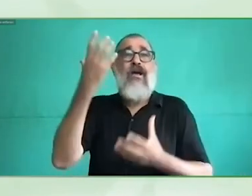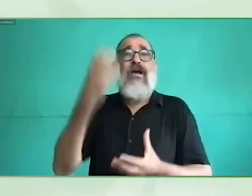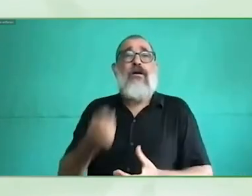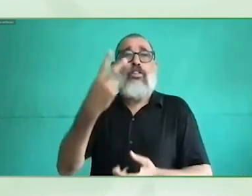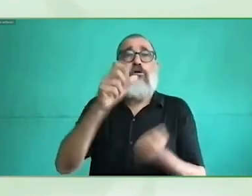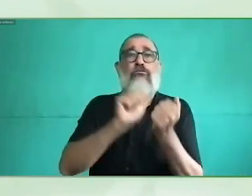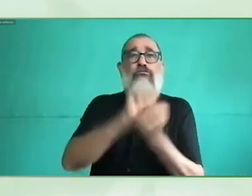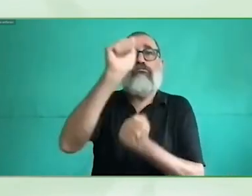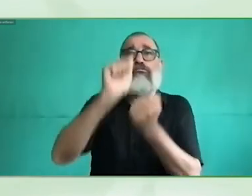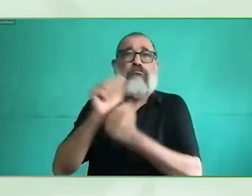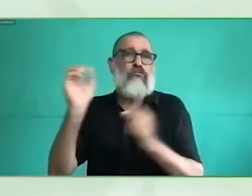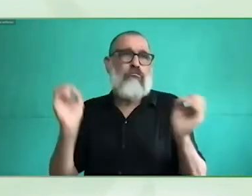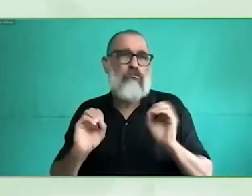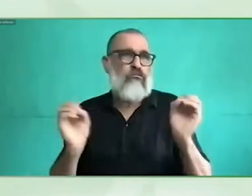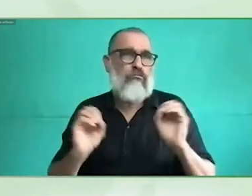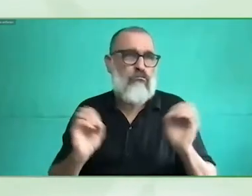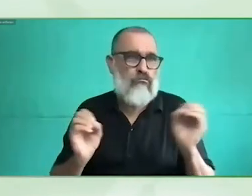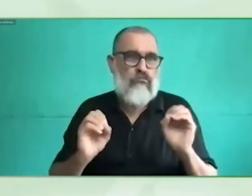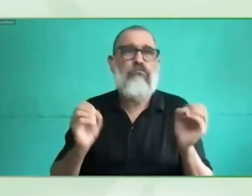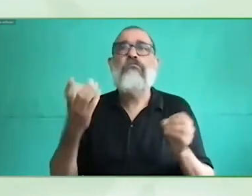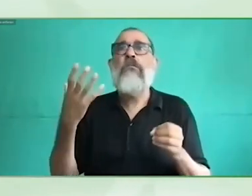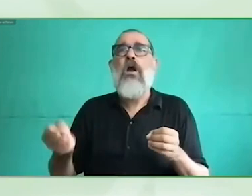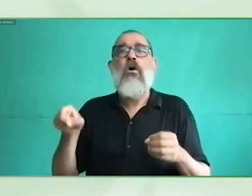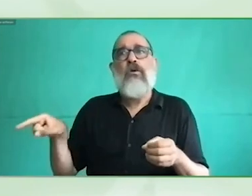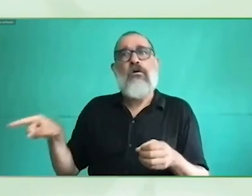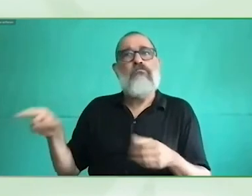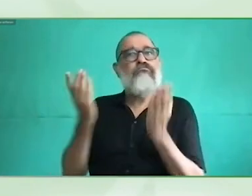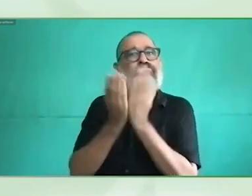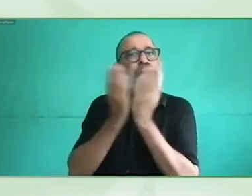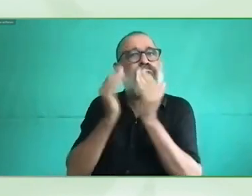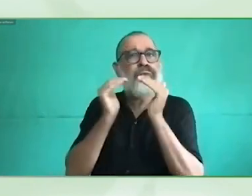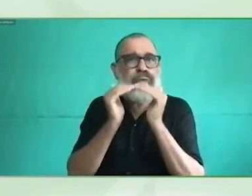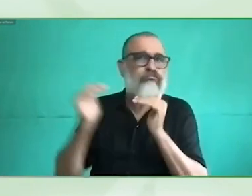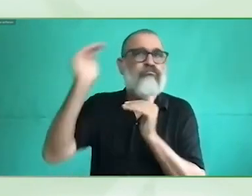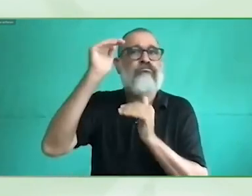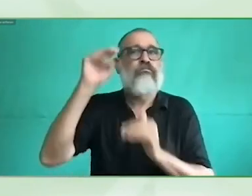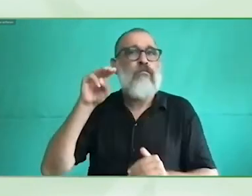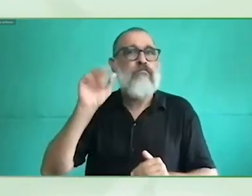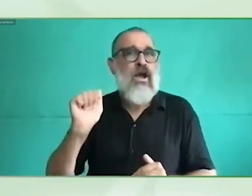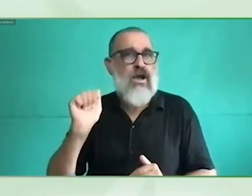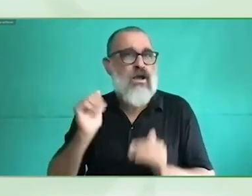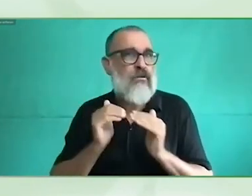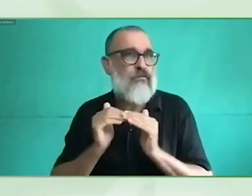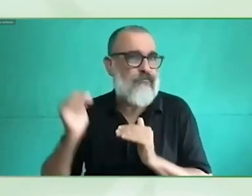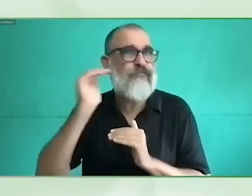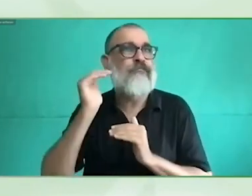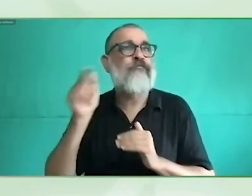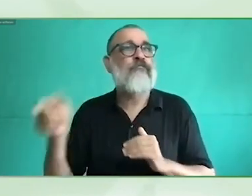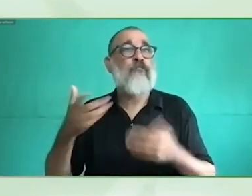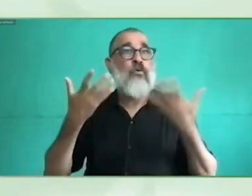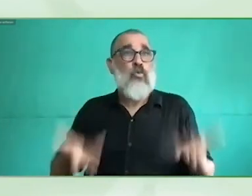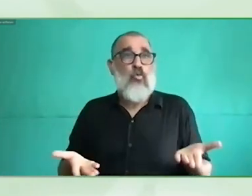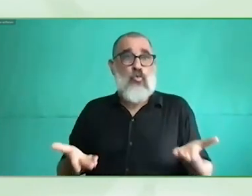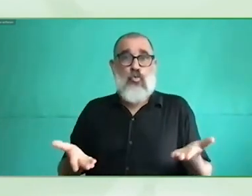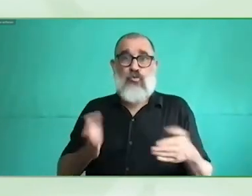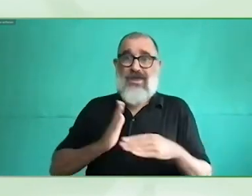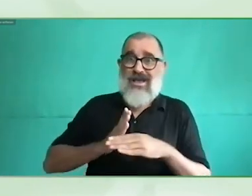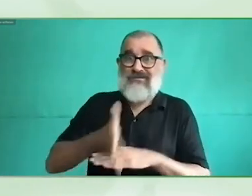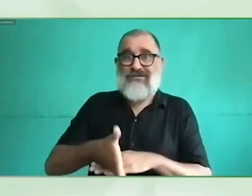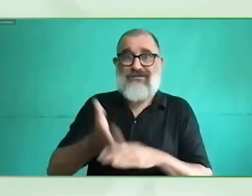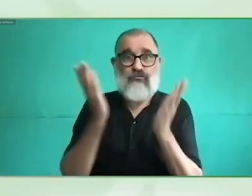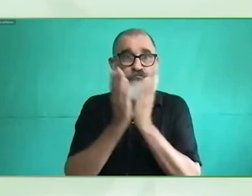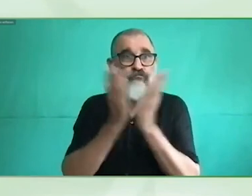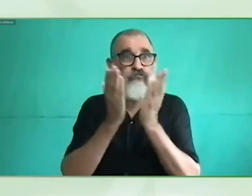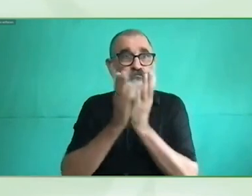para ti y Qué desafíos ves todavía qué podemos abordar para promover la inclusión plena en la educación superior